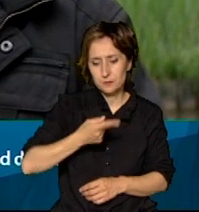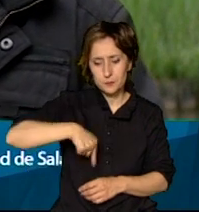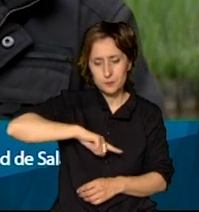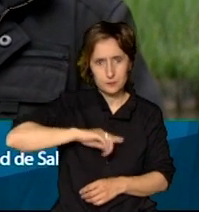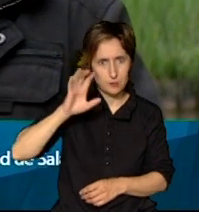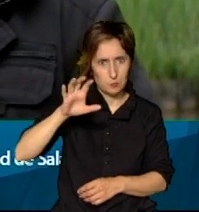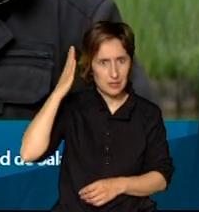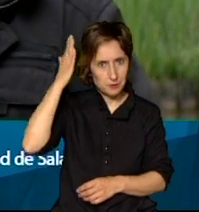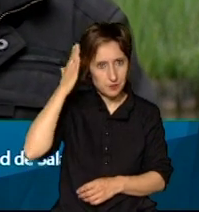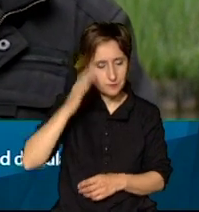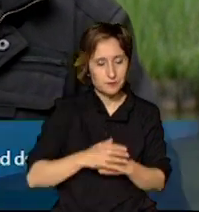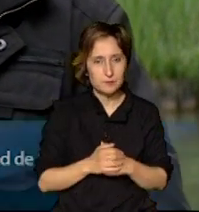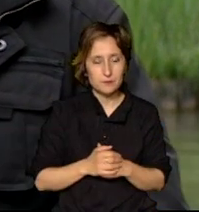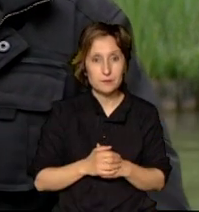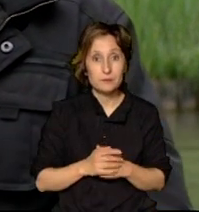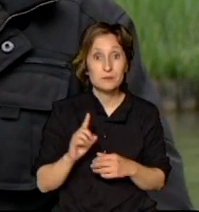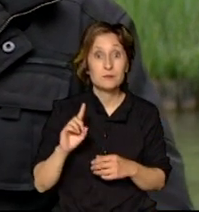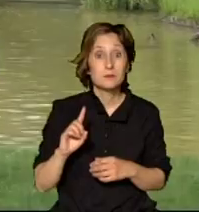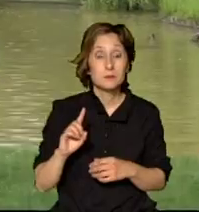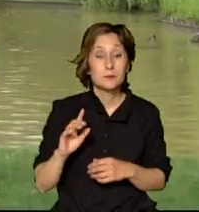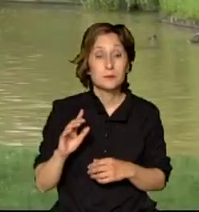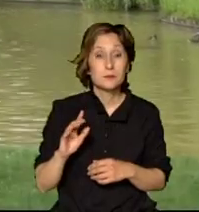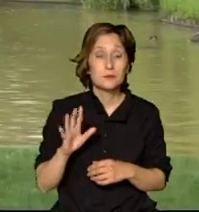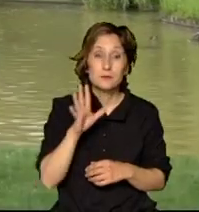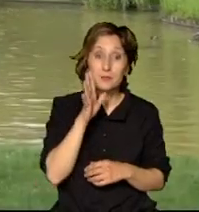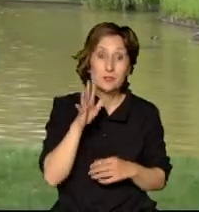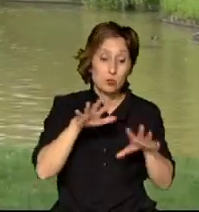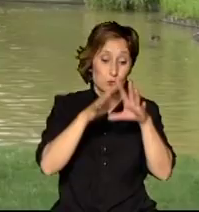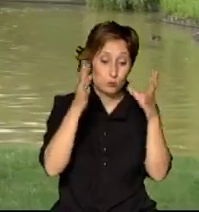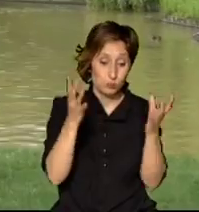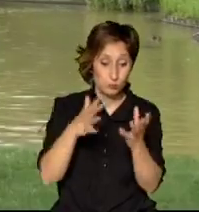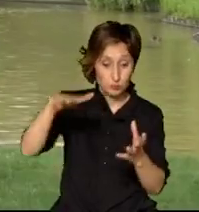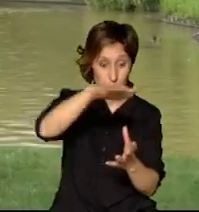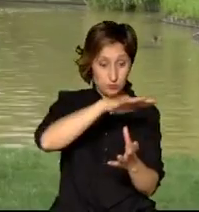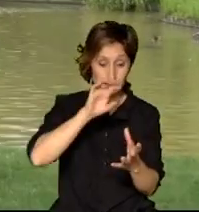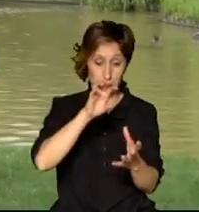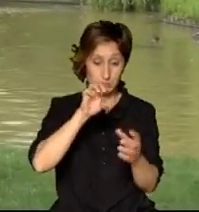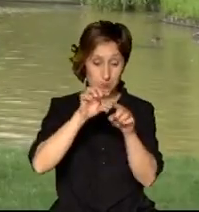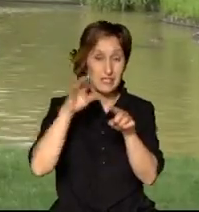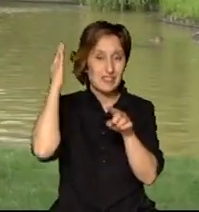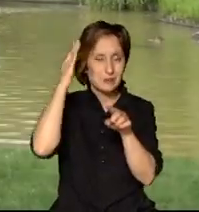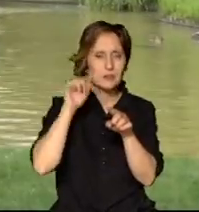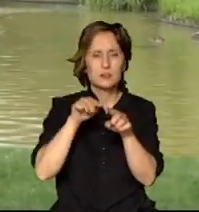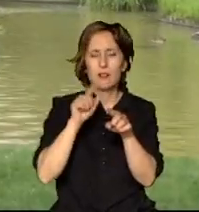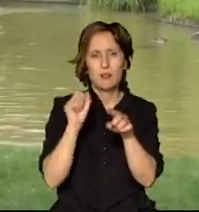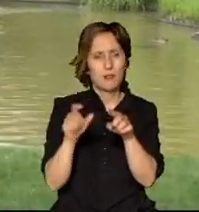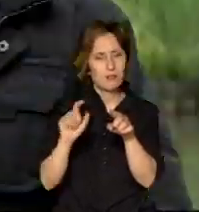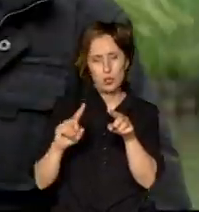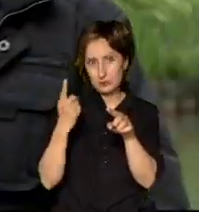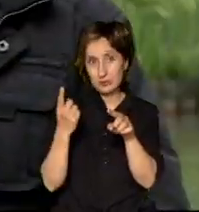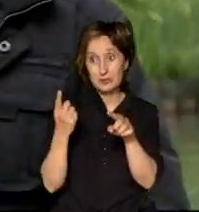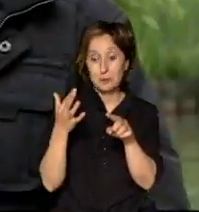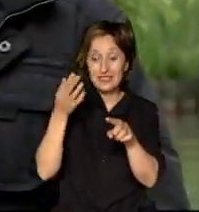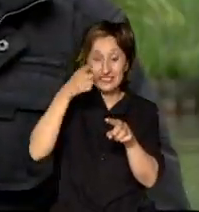comunidad, sobre todo bueno, por la región del planeta donde nos encontramos. Es de lo más habitual, sobre todo en